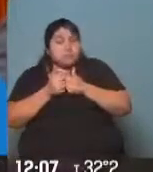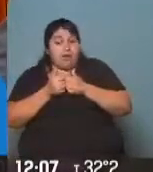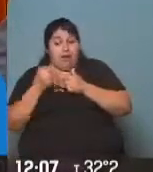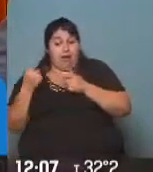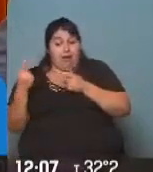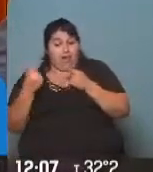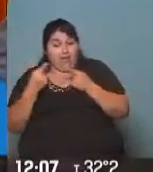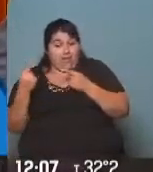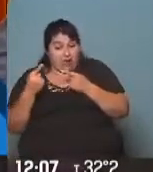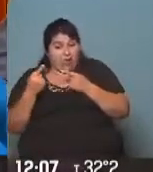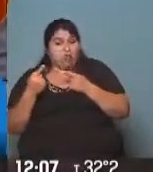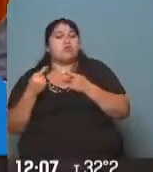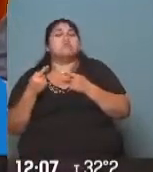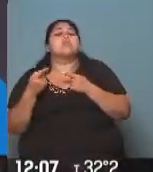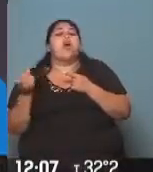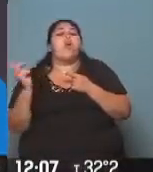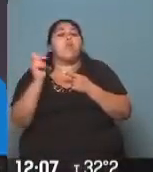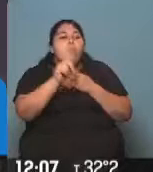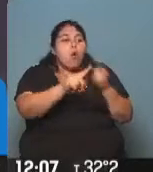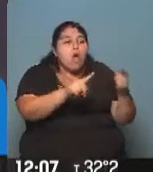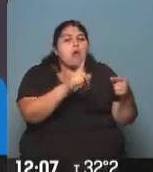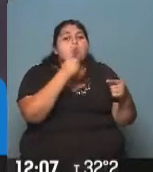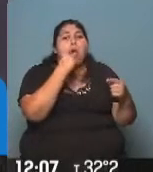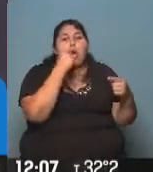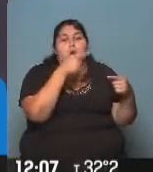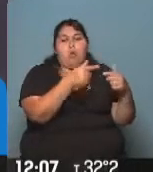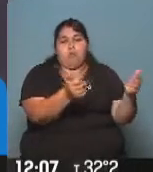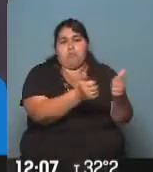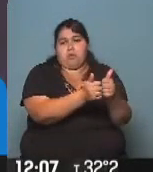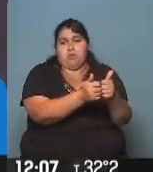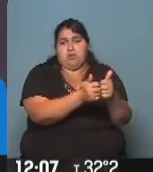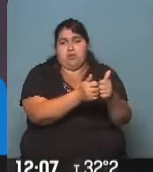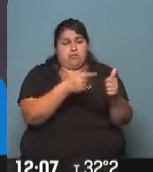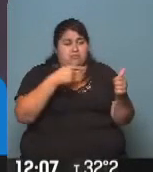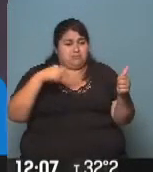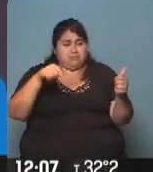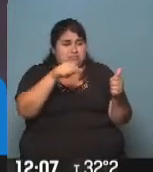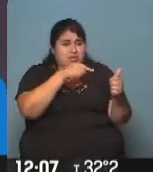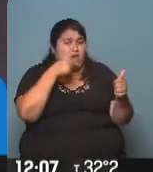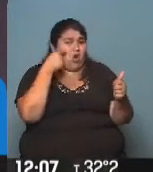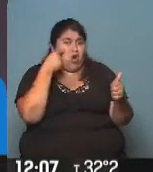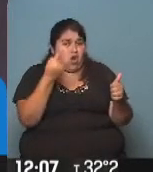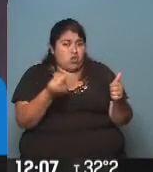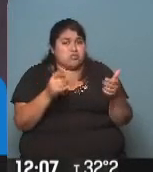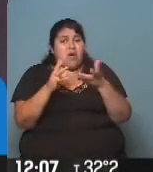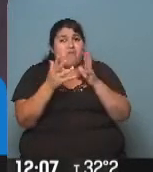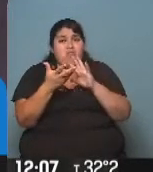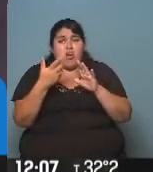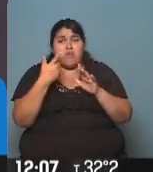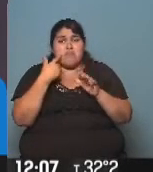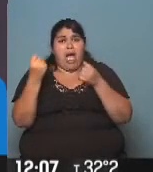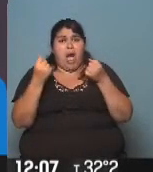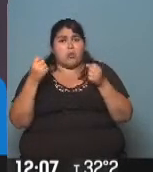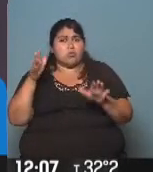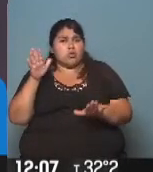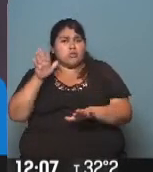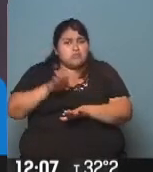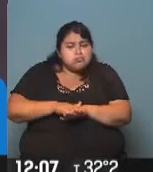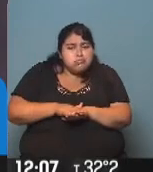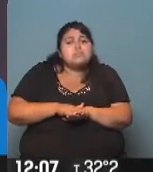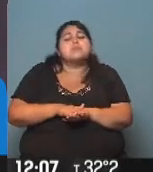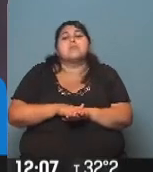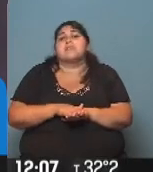venezolano y empezó a volver a salir con bryant para mí a todos conocidos porque la manera en la que frenó el auto digamos es porque lo